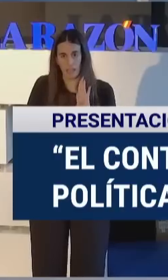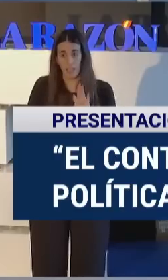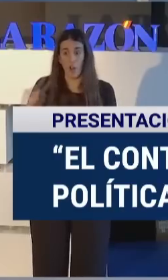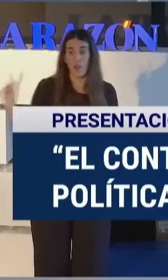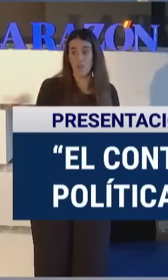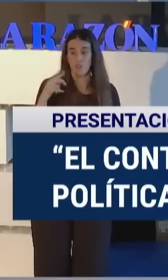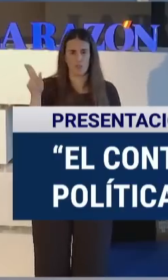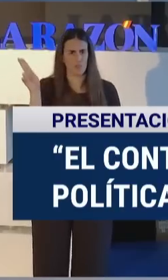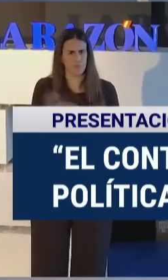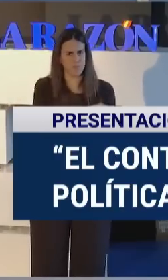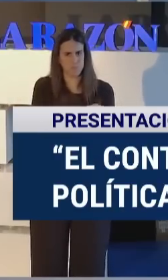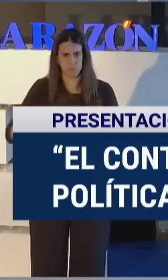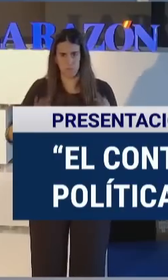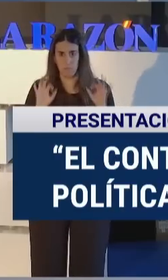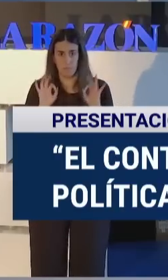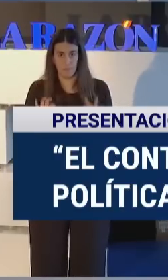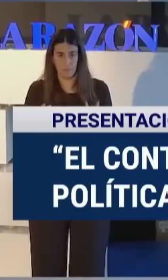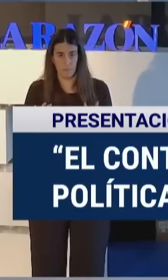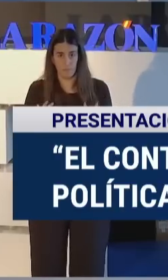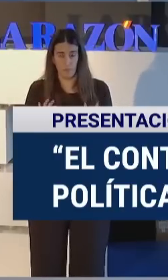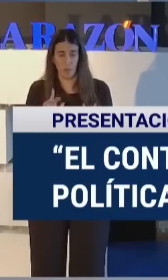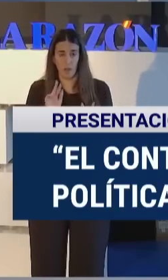nosotros hemos eliminado con el DNU.